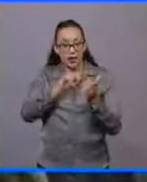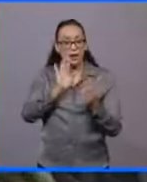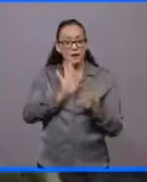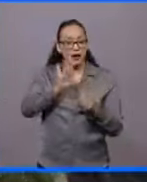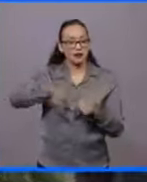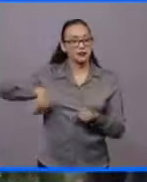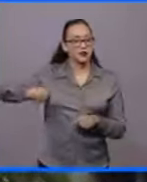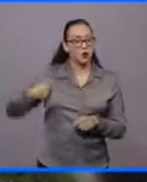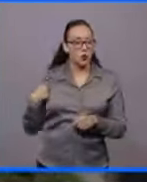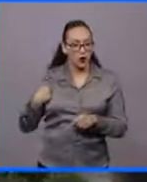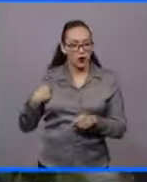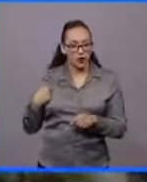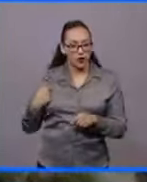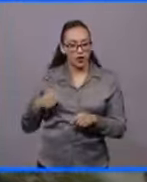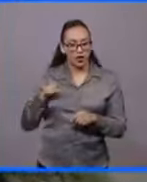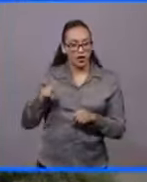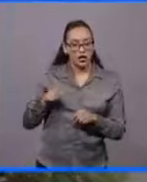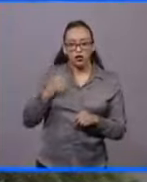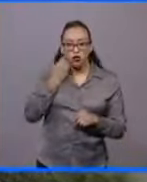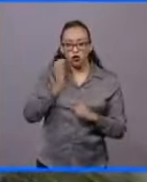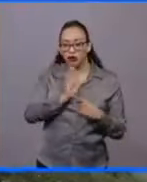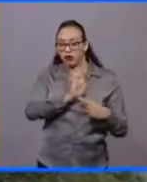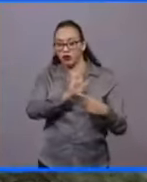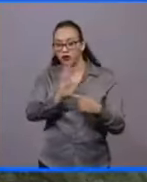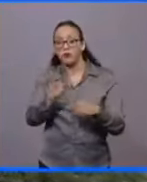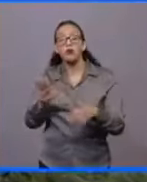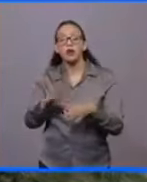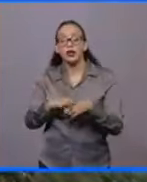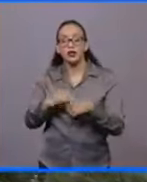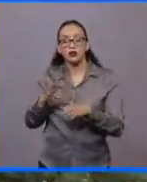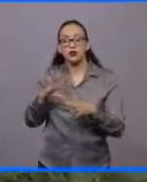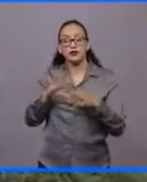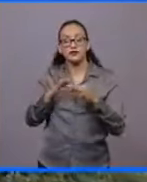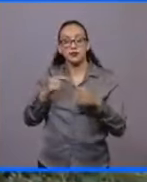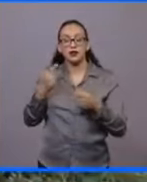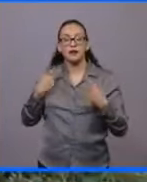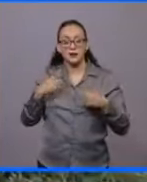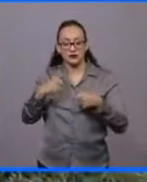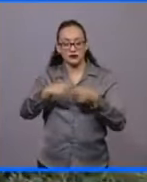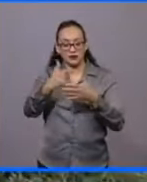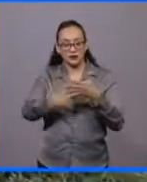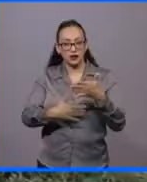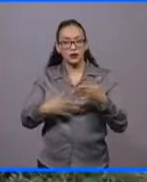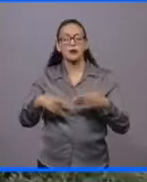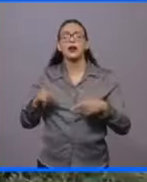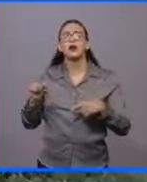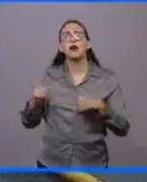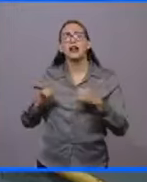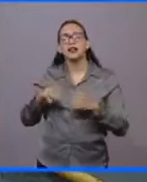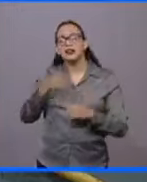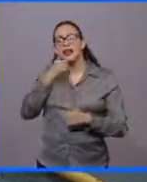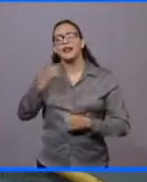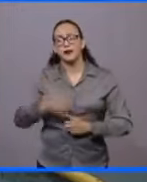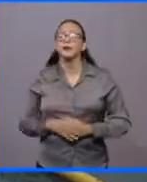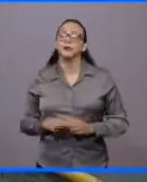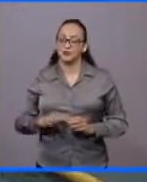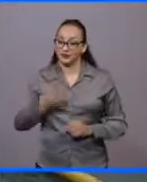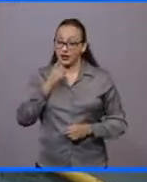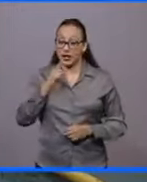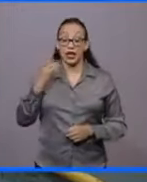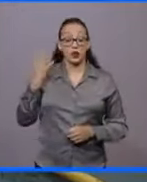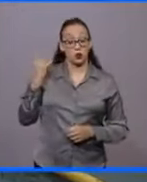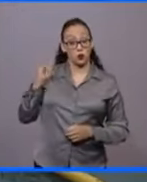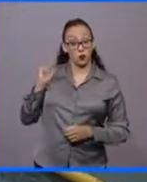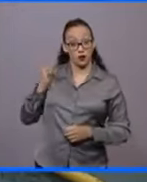que se impugna la reciente designación de sus integrantes, la Sala Superior aclaró que en su sesión del pasado 9 de